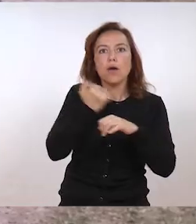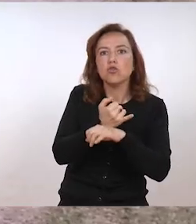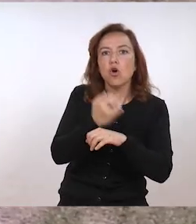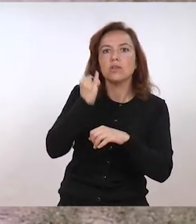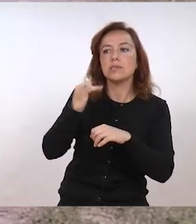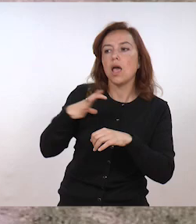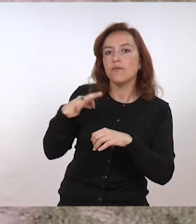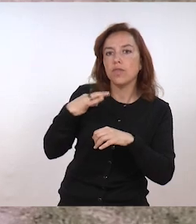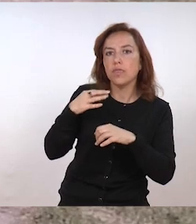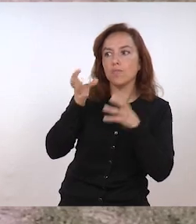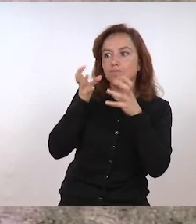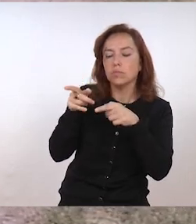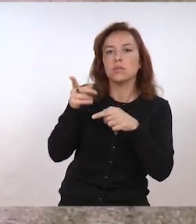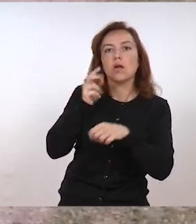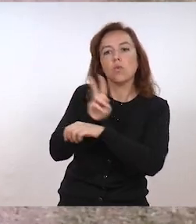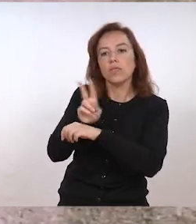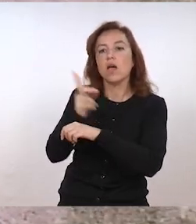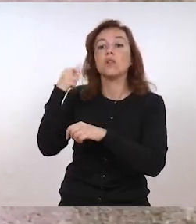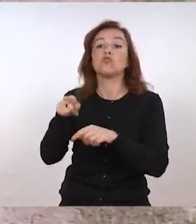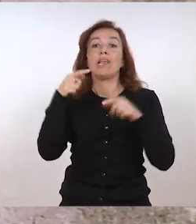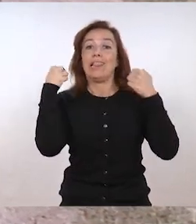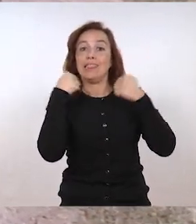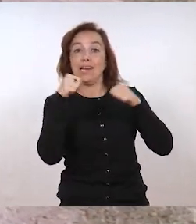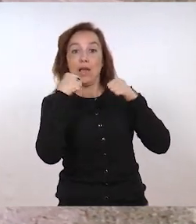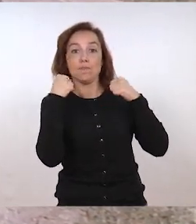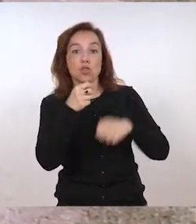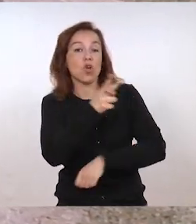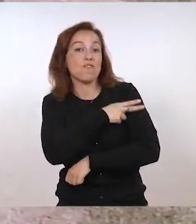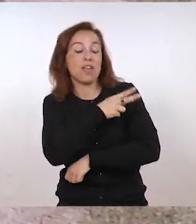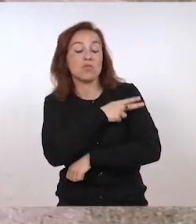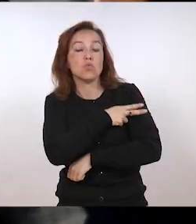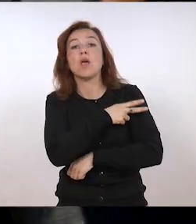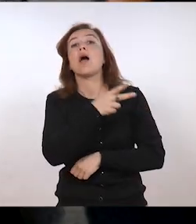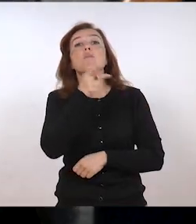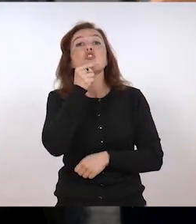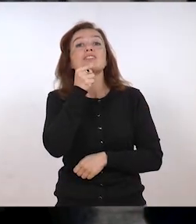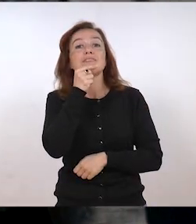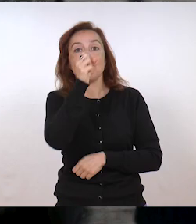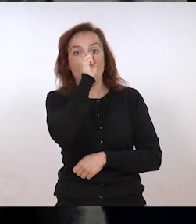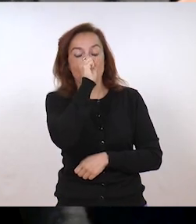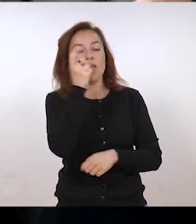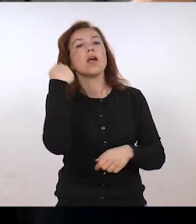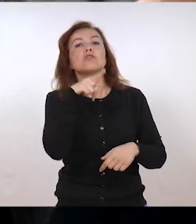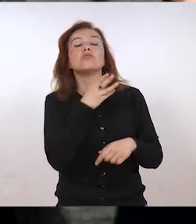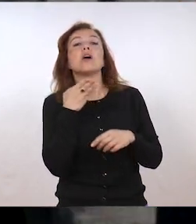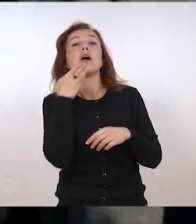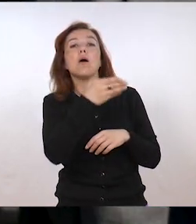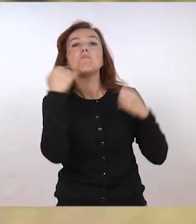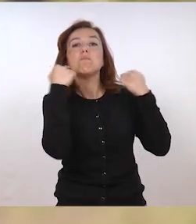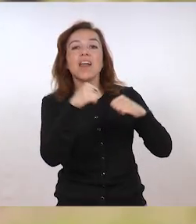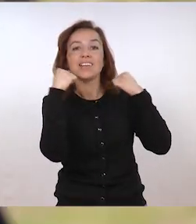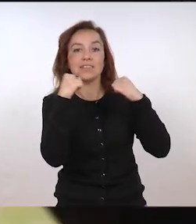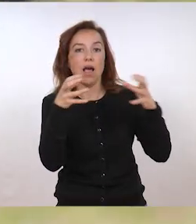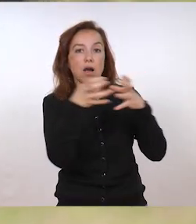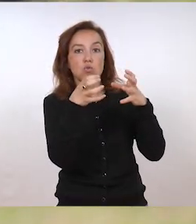vidas humanas. En el predio del polígono de tiro y campo de entrenamiento de la Jefatura de Policía de Florida, tuvo lugar una jornada de prácticas de